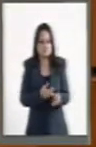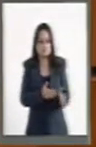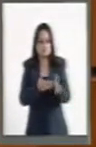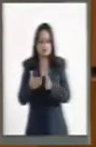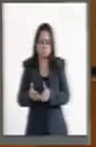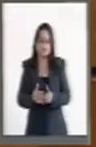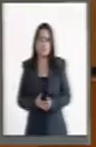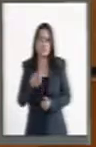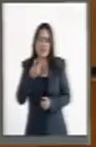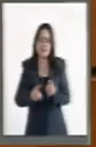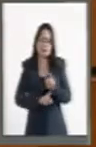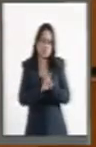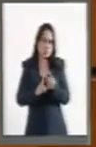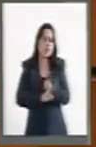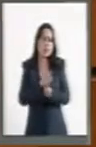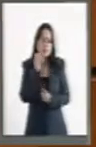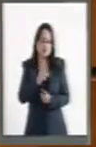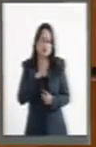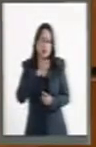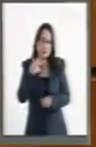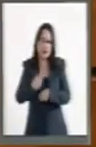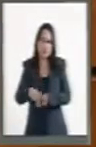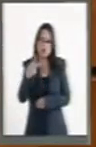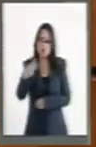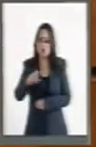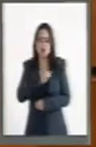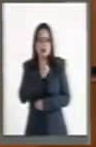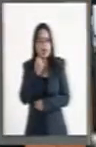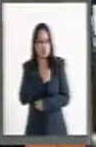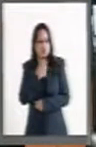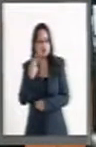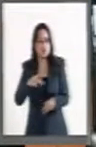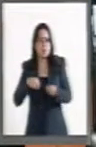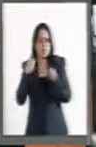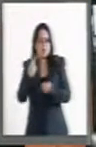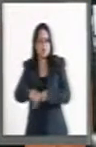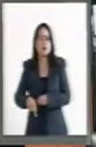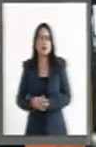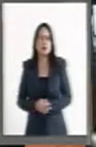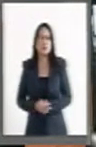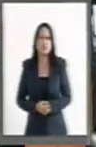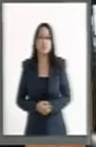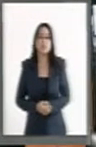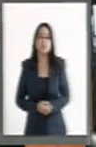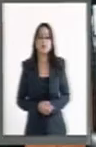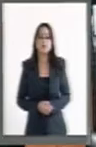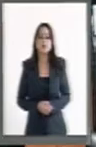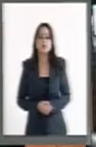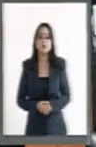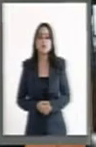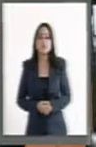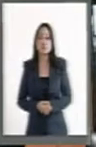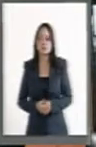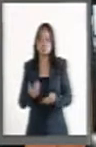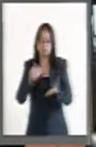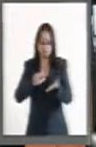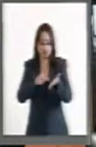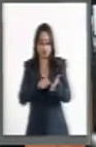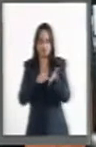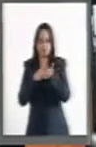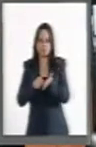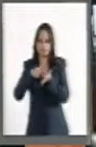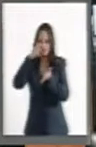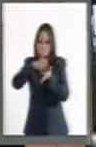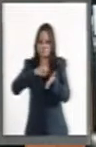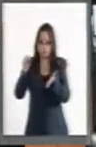en este trastorno y que ponen en riesgo su vida. Una de las modificaciones que